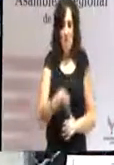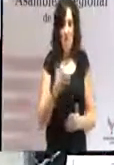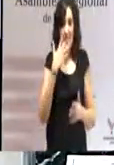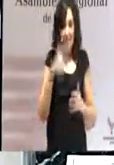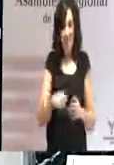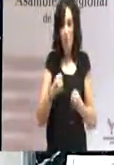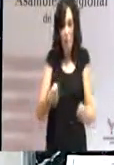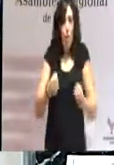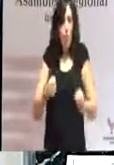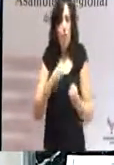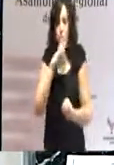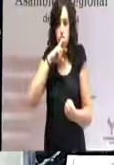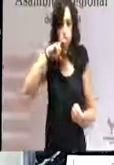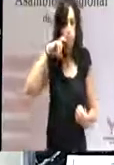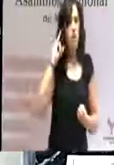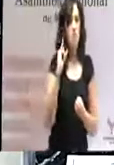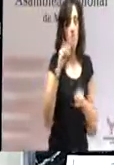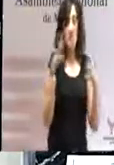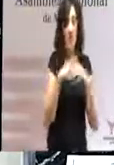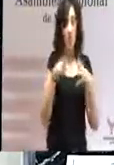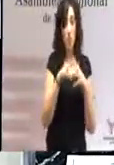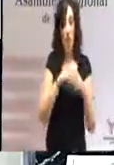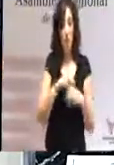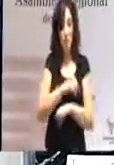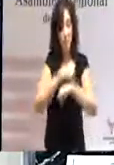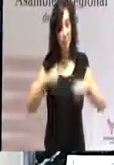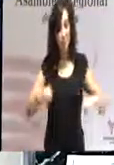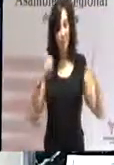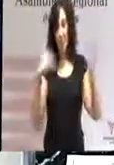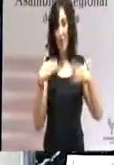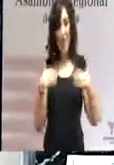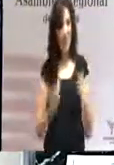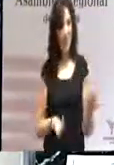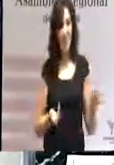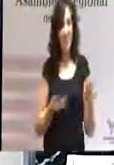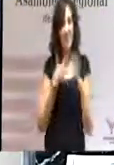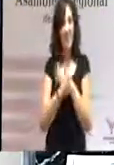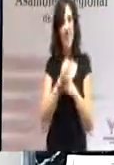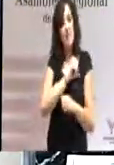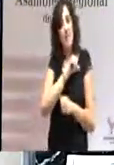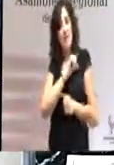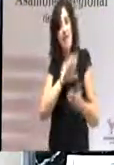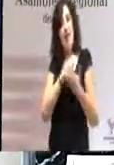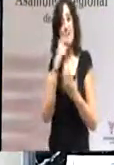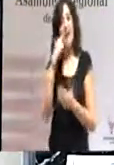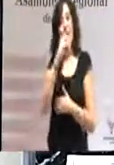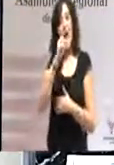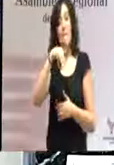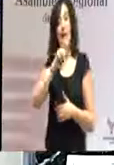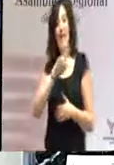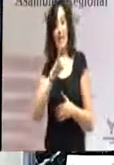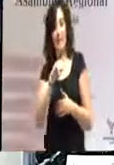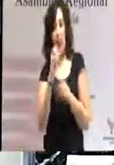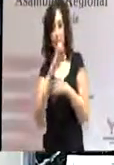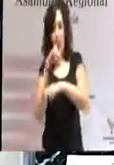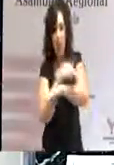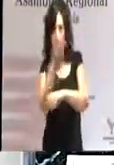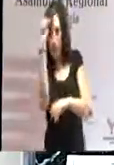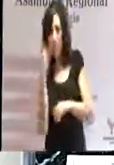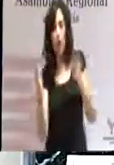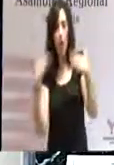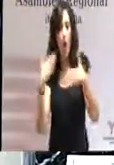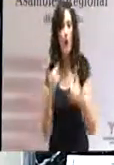las infraestructuras no están a la altura. Seguimos esperando que se inicien los trabajos de Camarillas, seguimos esperando que se inicie la